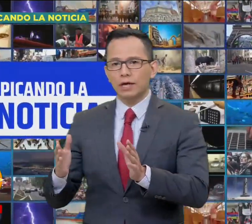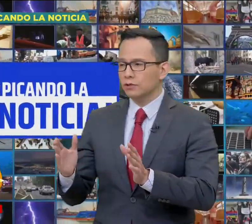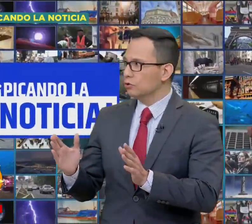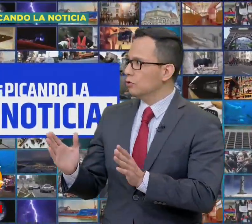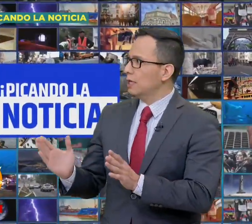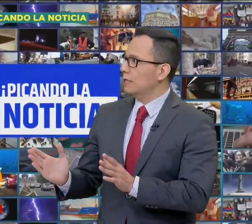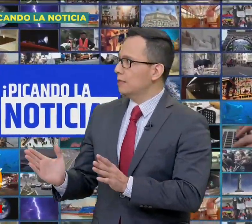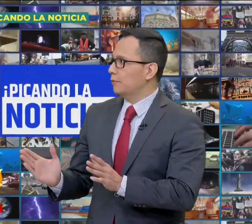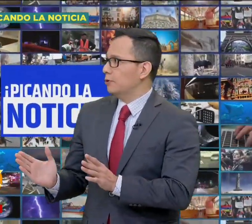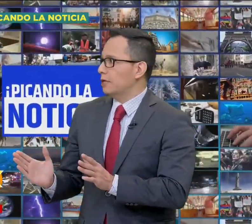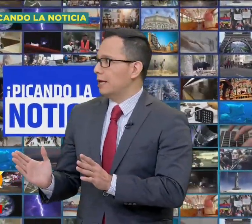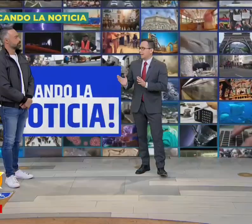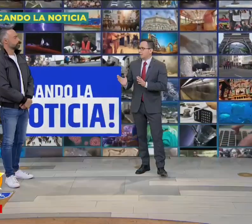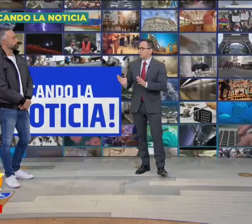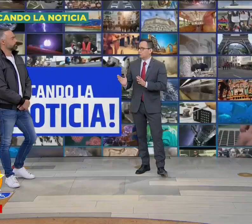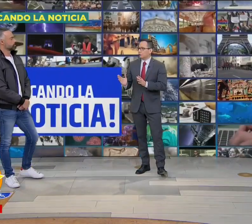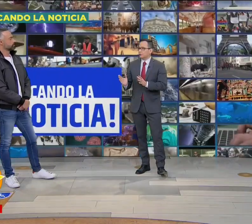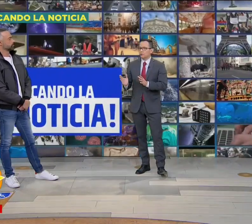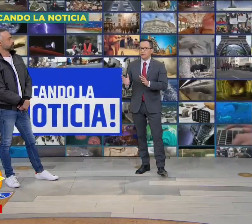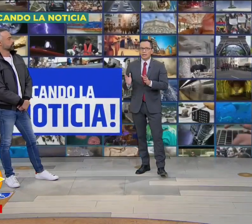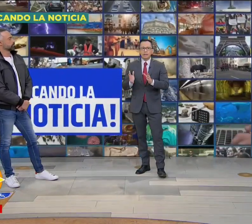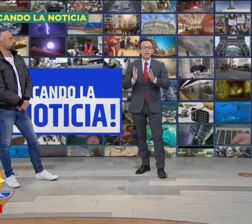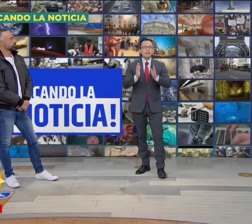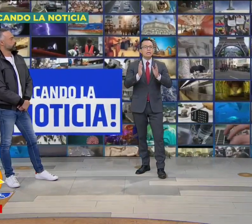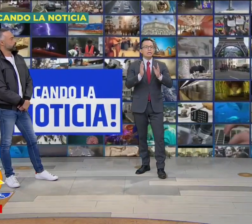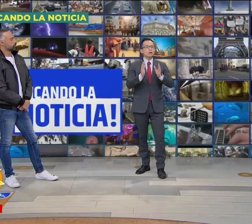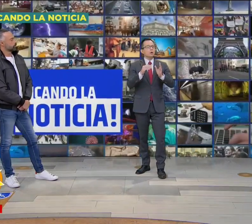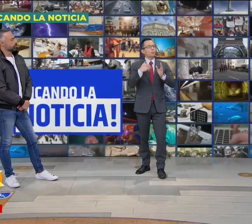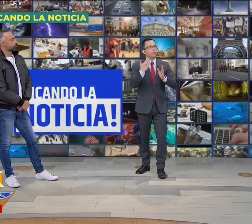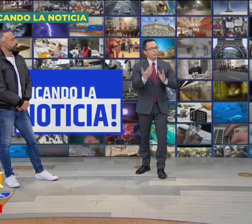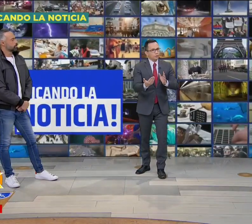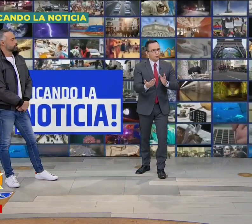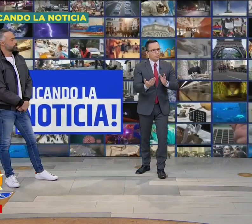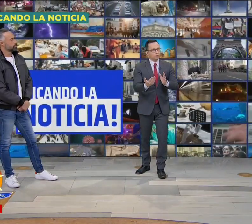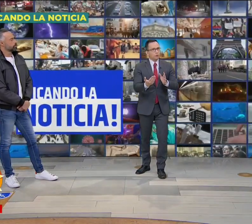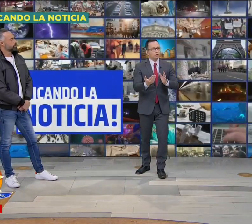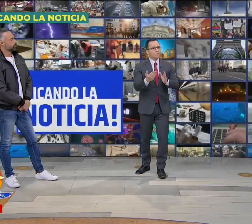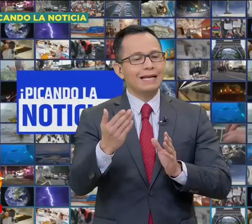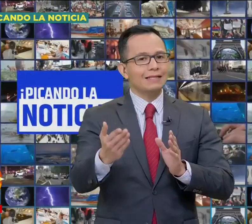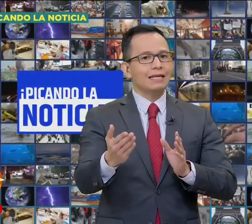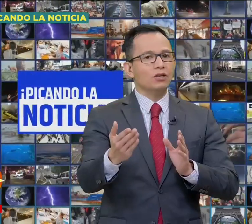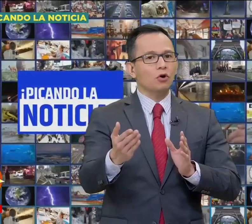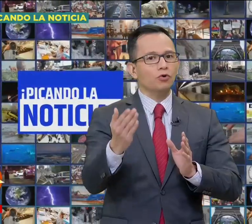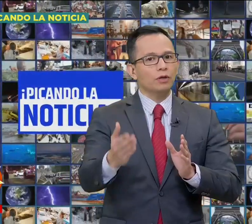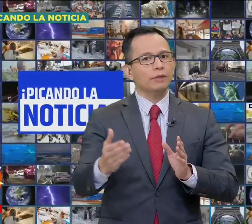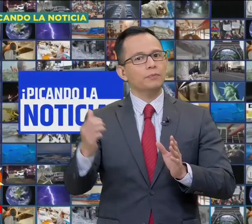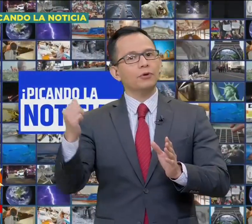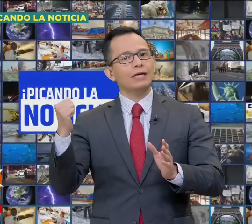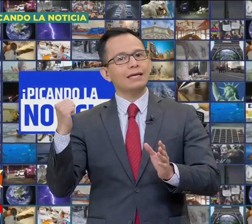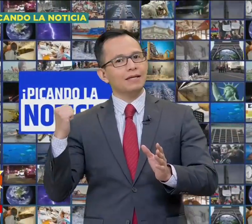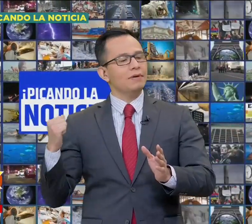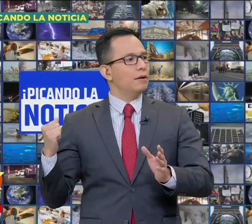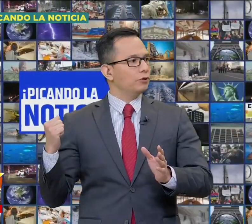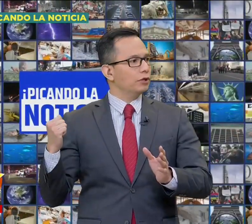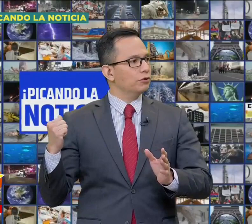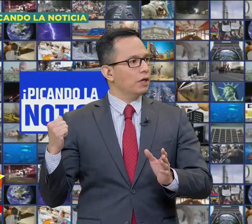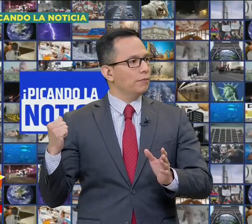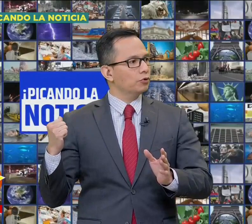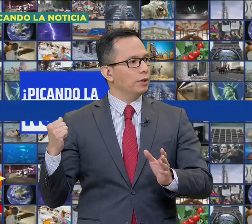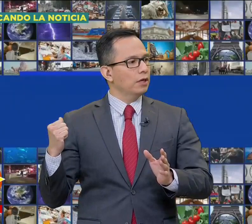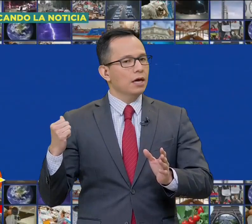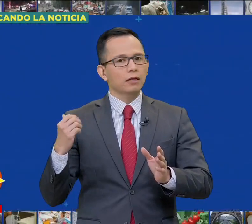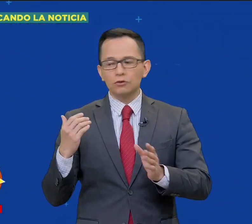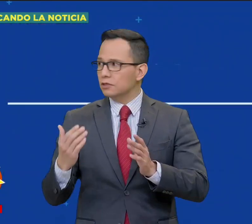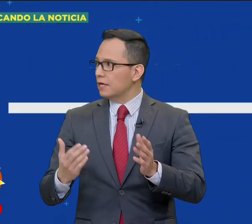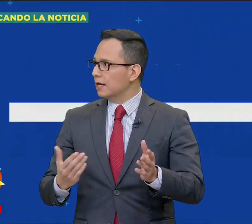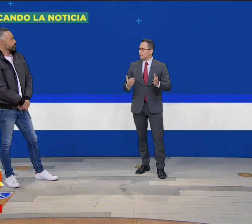Las mujeres no siguen pudiendo salir a la calle con toda seguridad y volvemos a lo mismo. Se les eligió justamente porque ya sabíamos que no estábamos